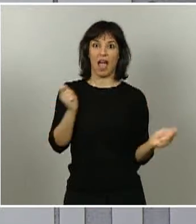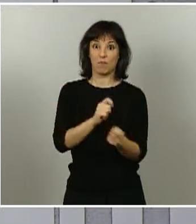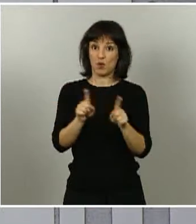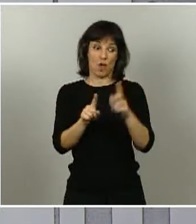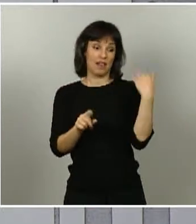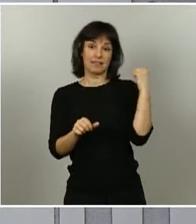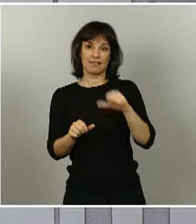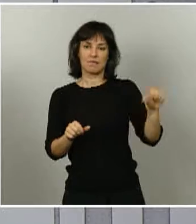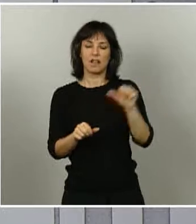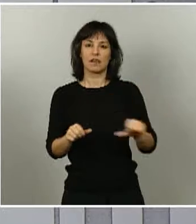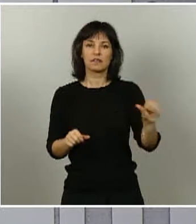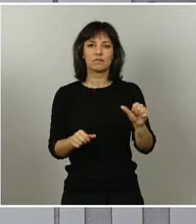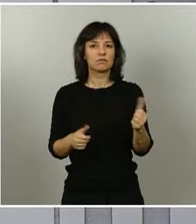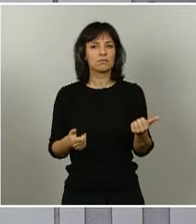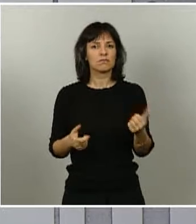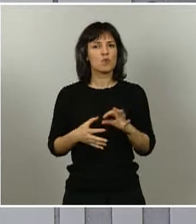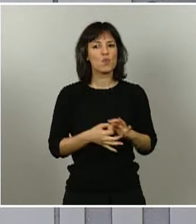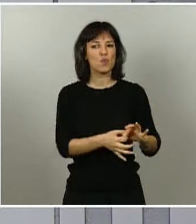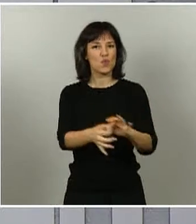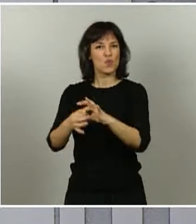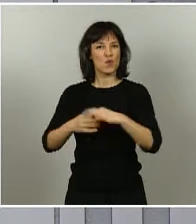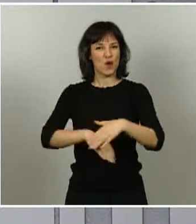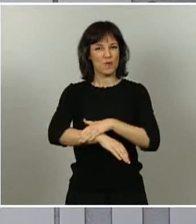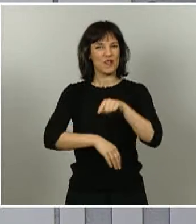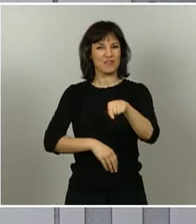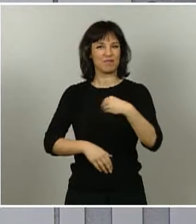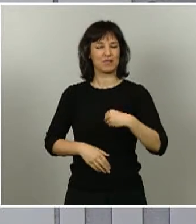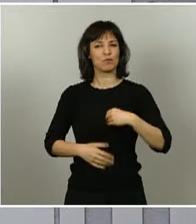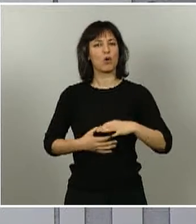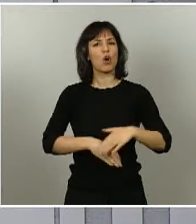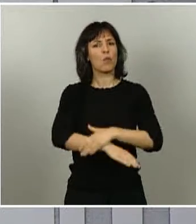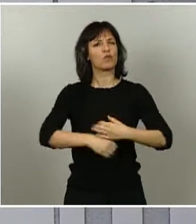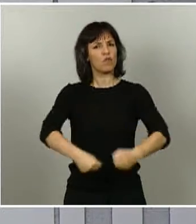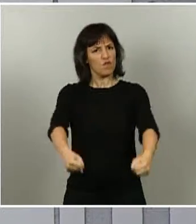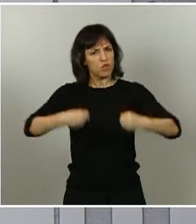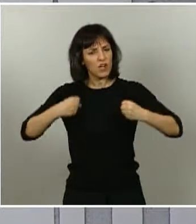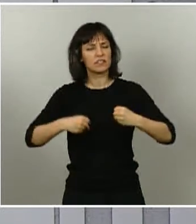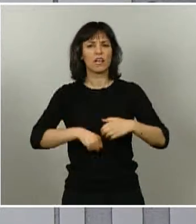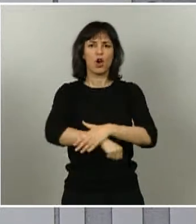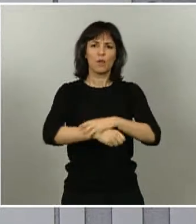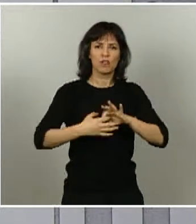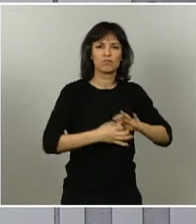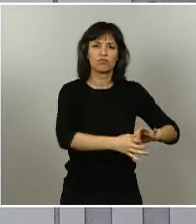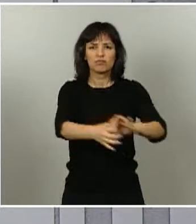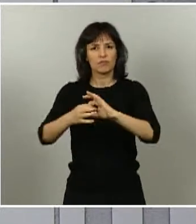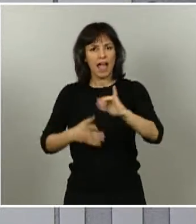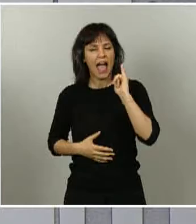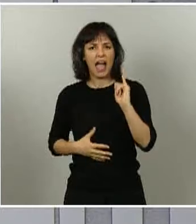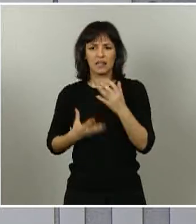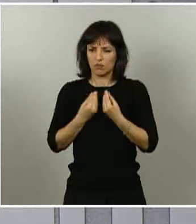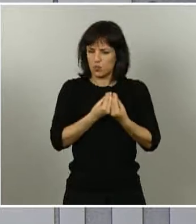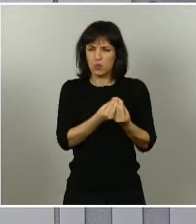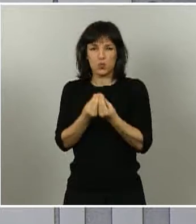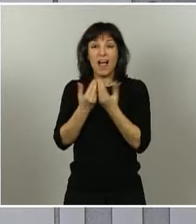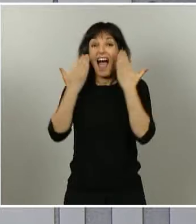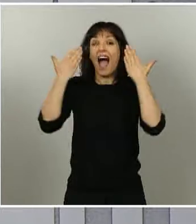esto es lo que nos une a este Gobierno, que es un Gobierno fuerte, es un Gobierno cohesionado, es un Gobierno unido, pese a quien le